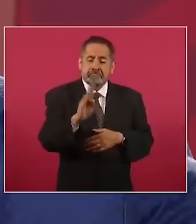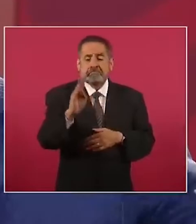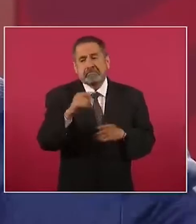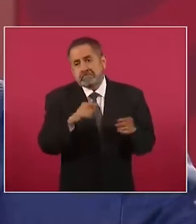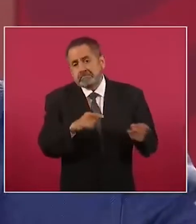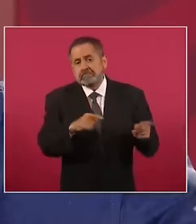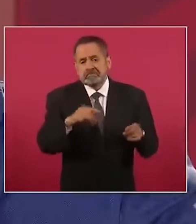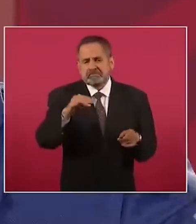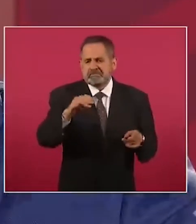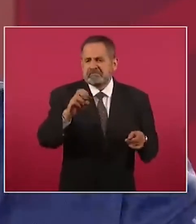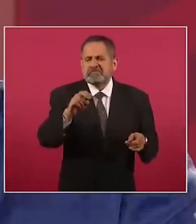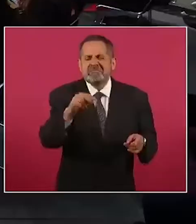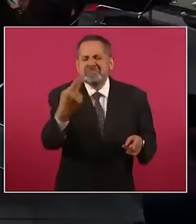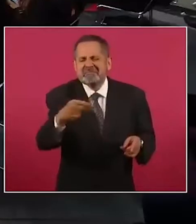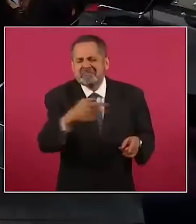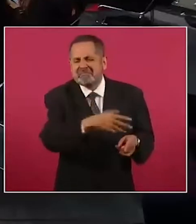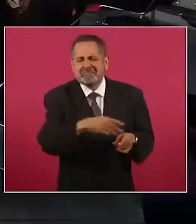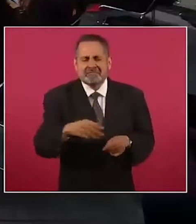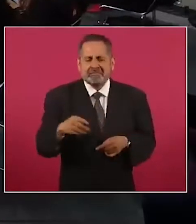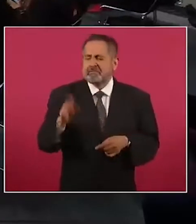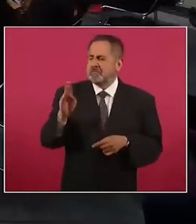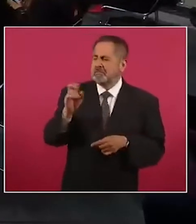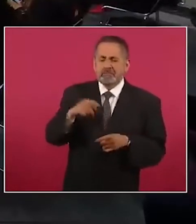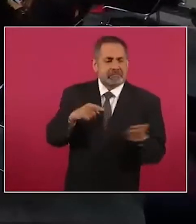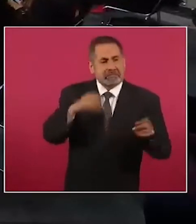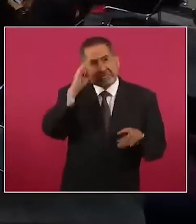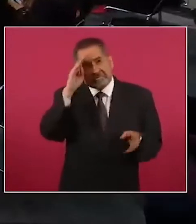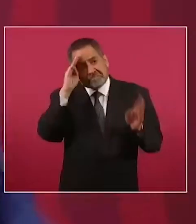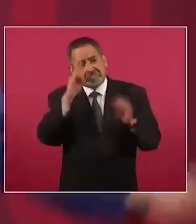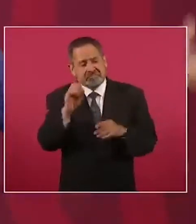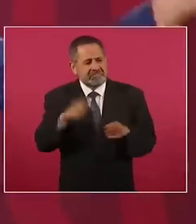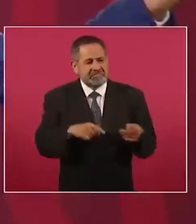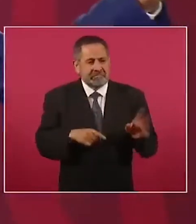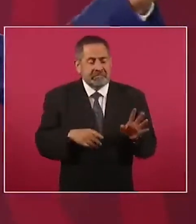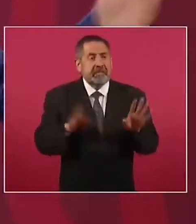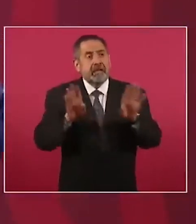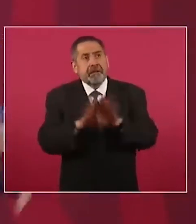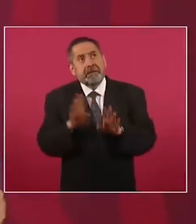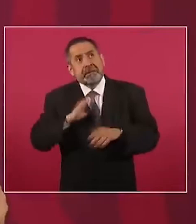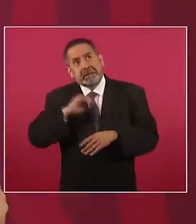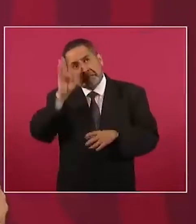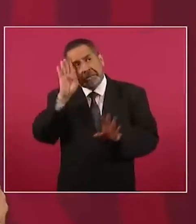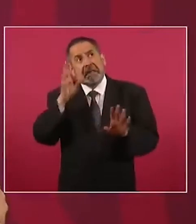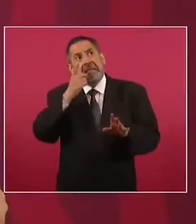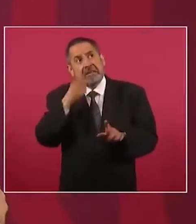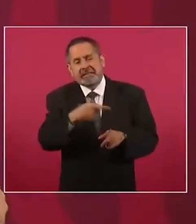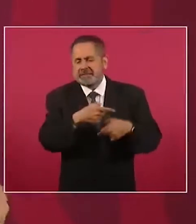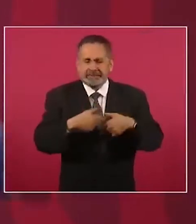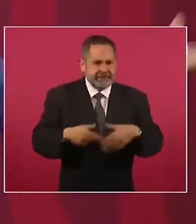menéndez su cómoda pagando sus pendientes que va a decir bom méndez